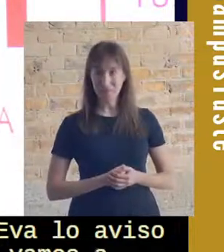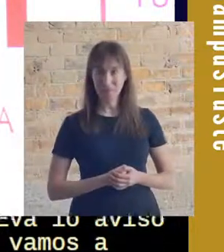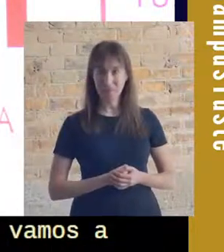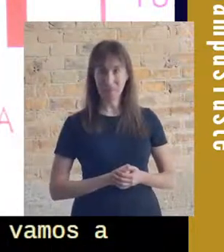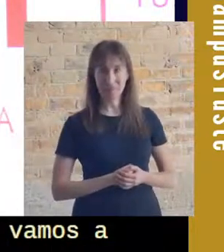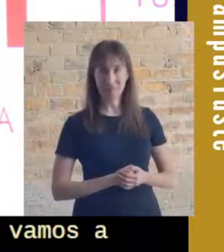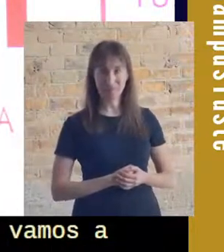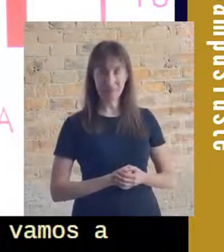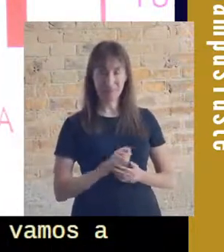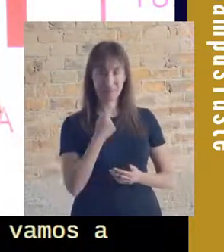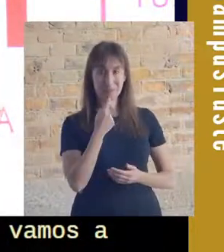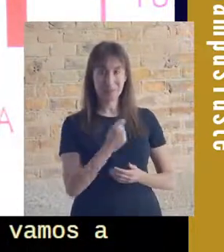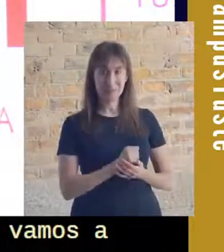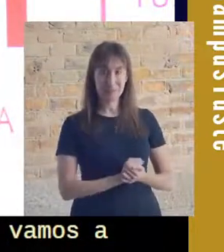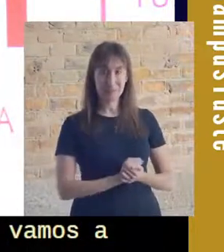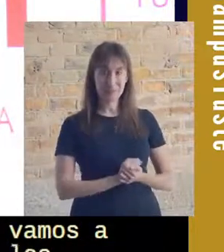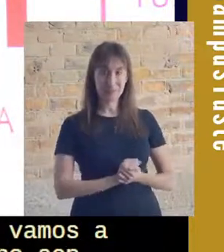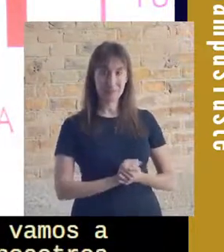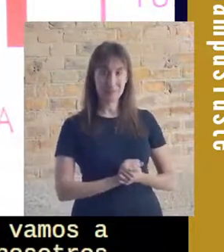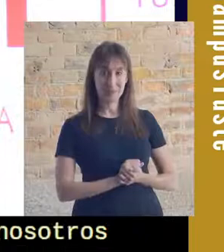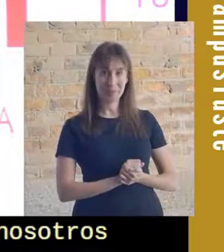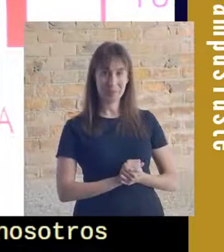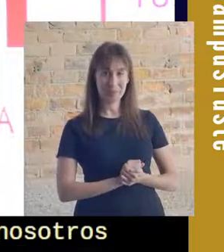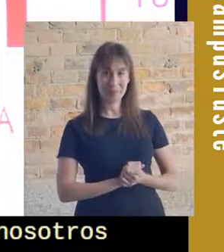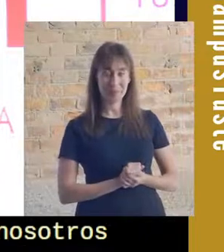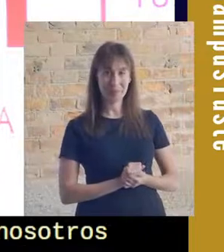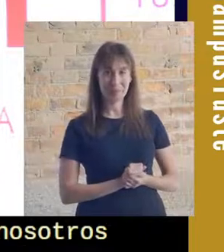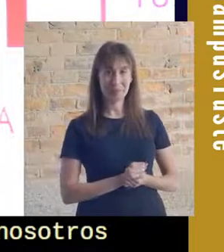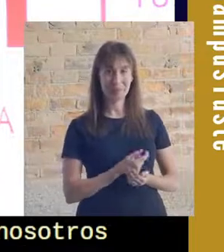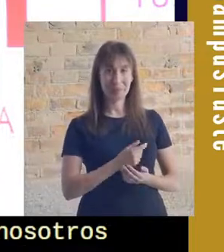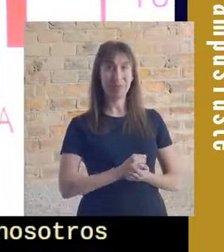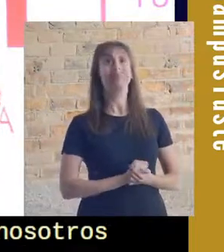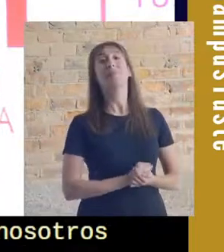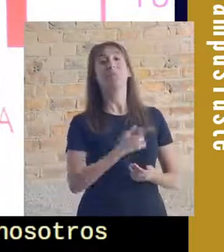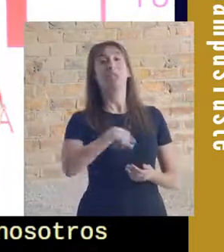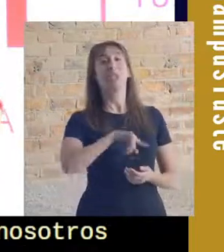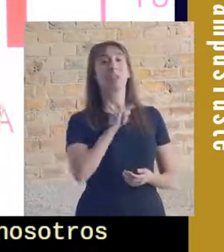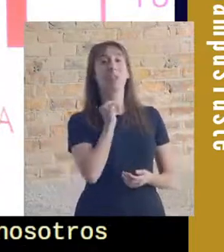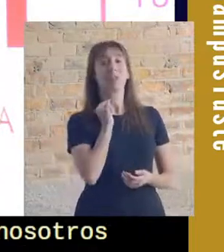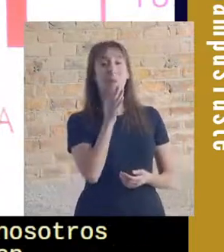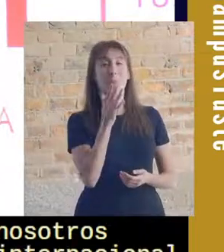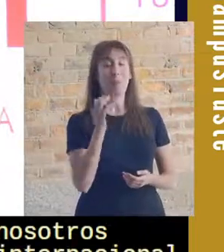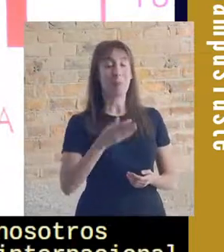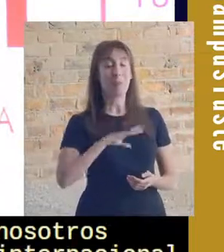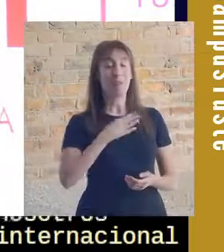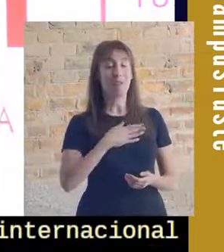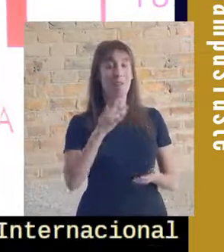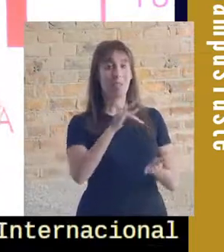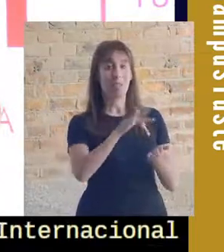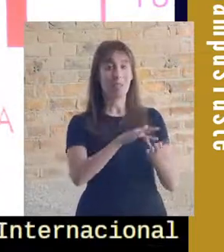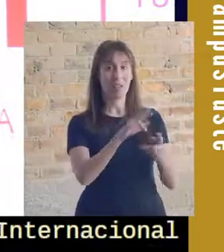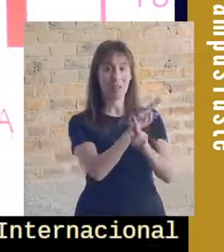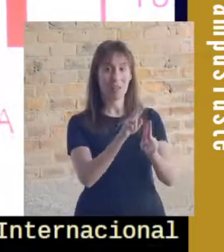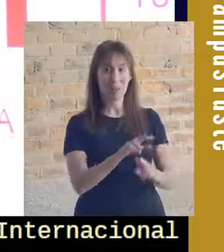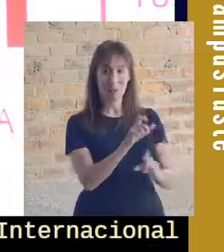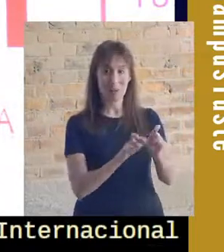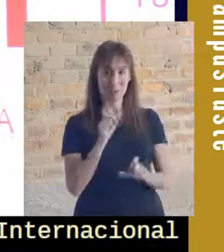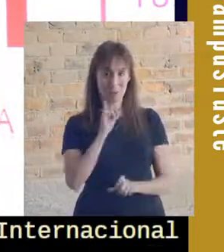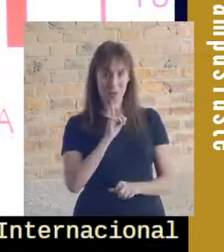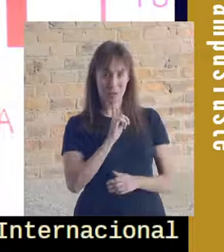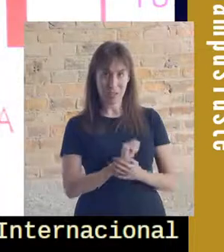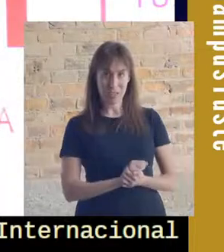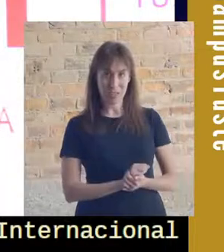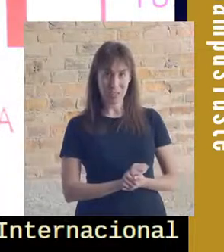a hacer actividades en diferentes ciudades como decía nosotros vamos a estar en badajoz porque mañana es el Día Internacional de las personas sordas Pero